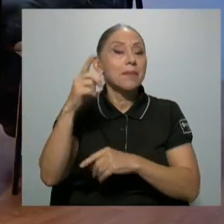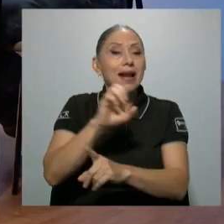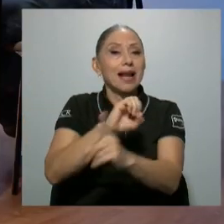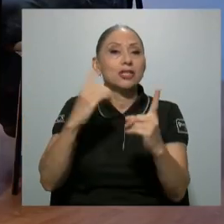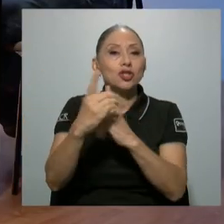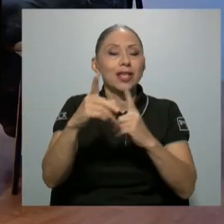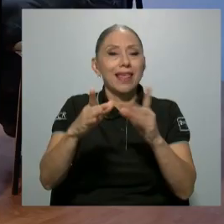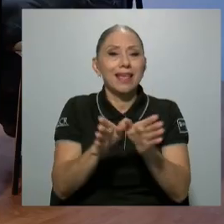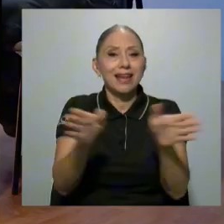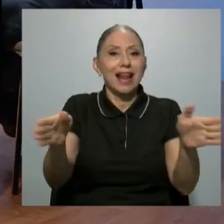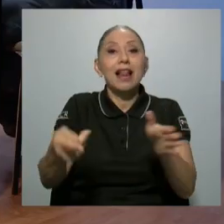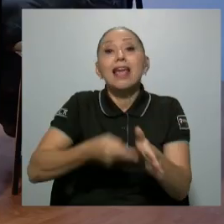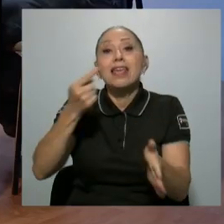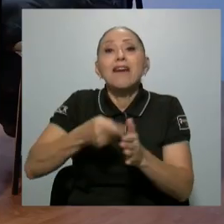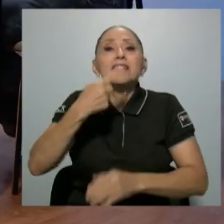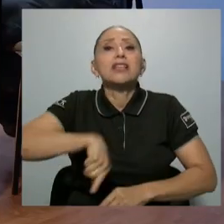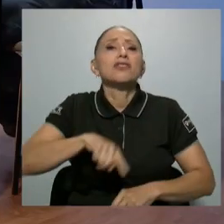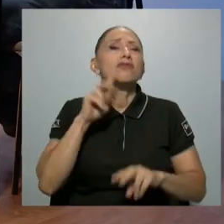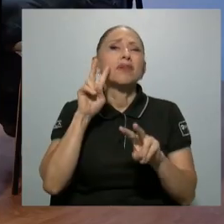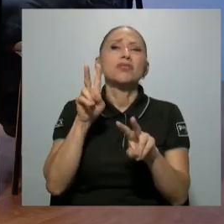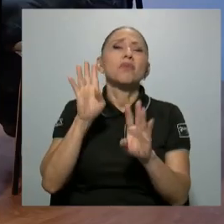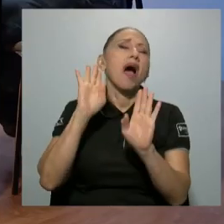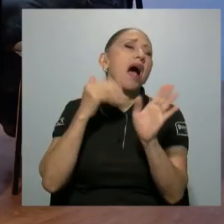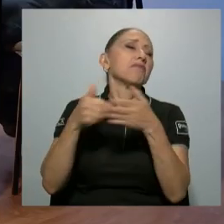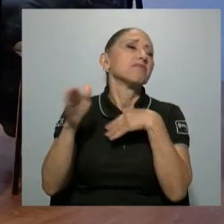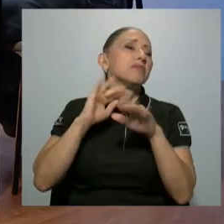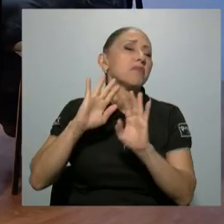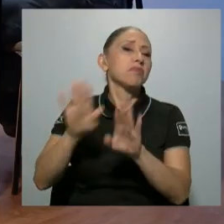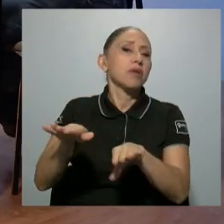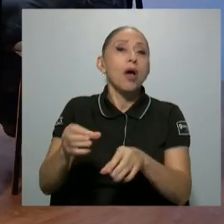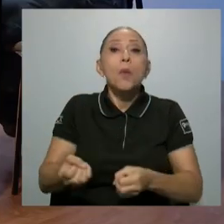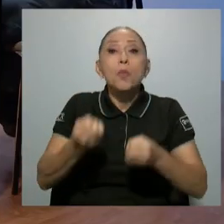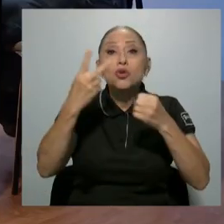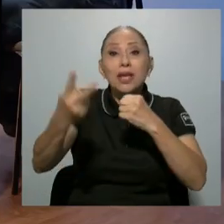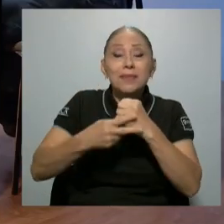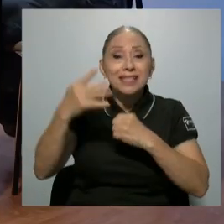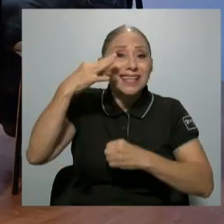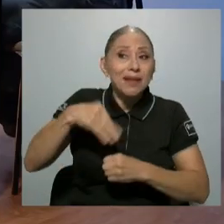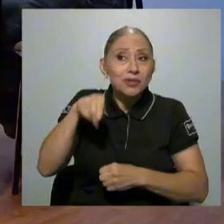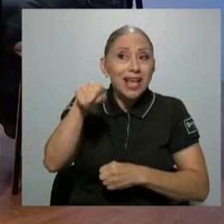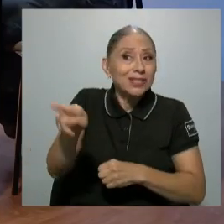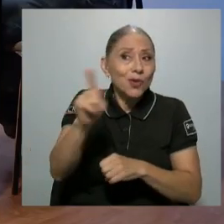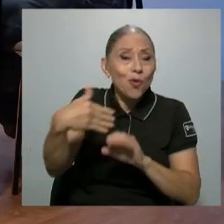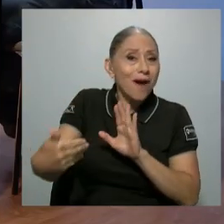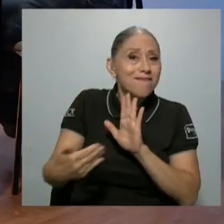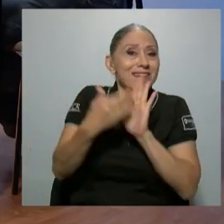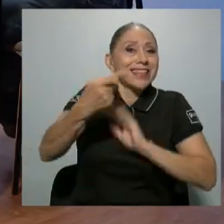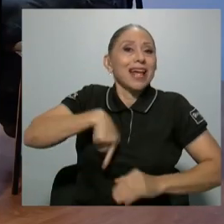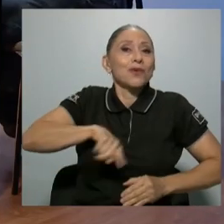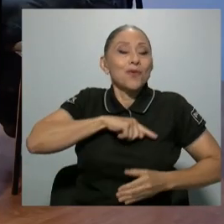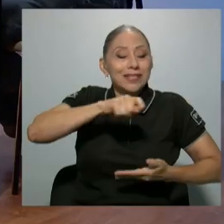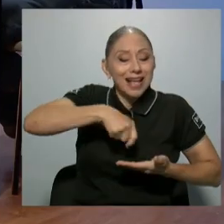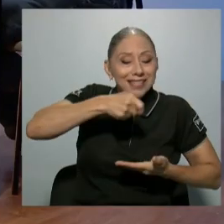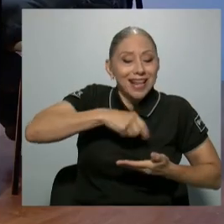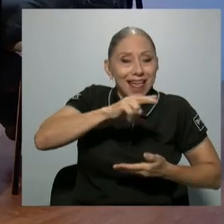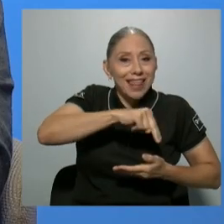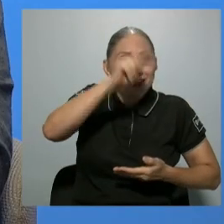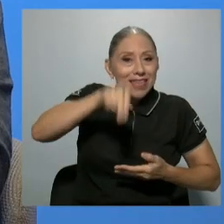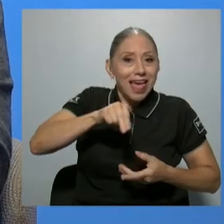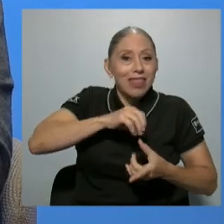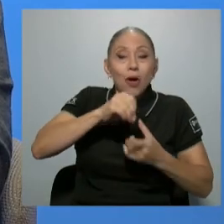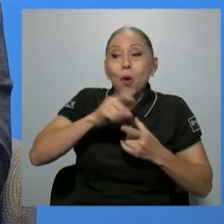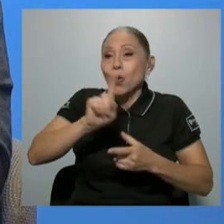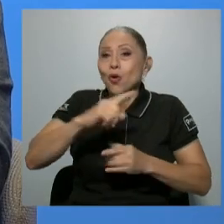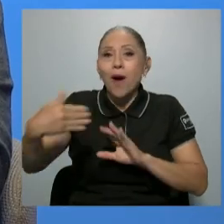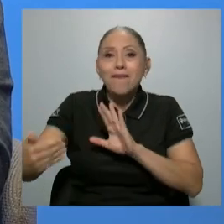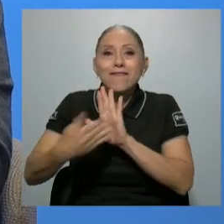general. Y a veces lo tendemos a minimizar porque muchas veces creemos que eso no afecta nuestra cena de Navidad o no afecta nuestro